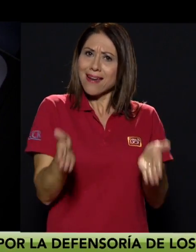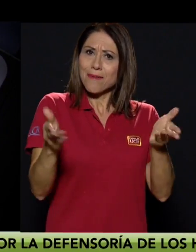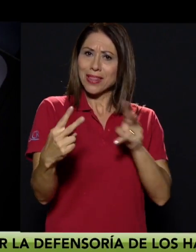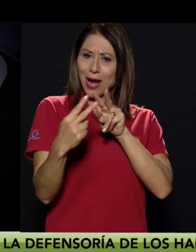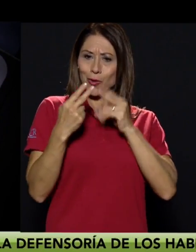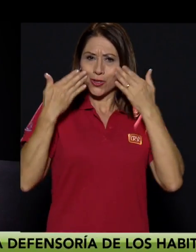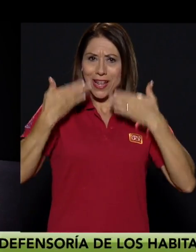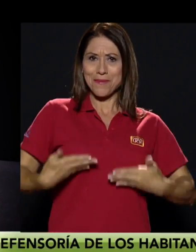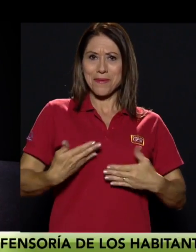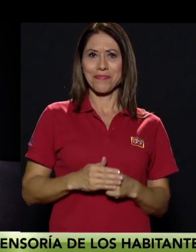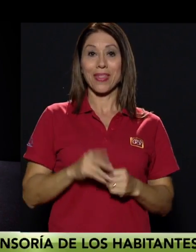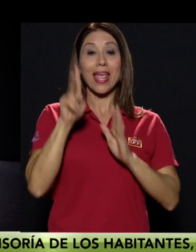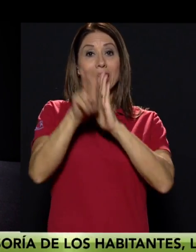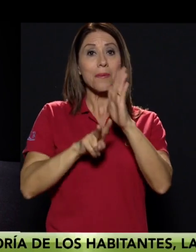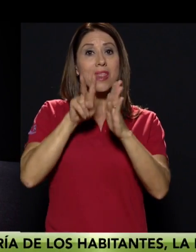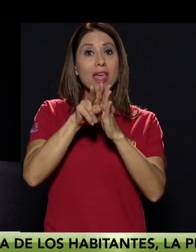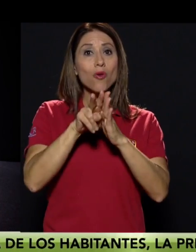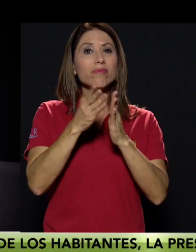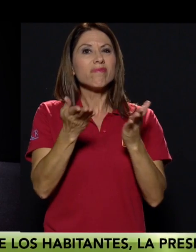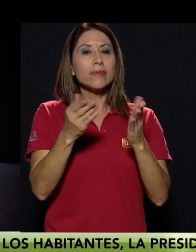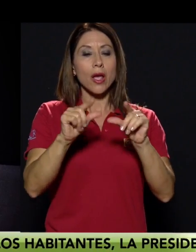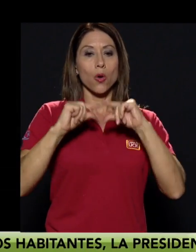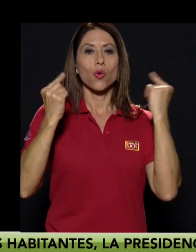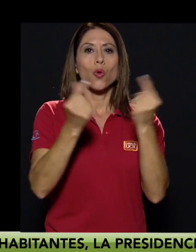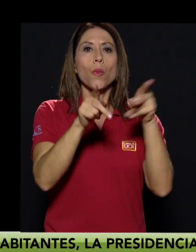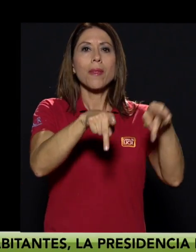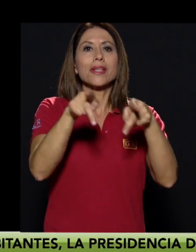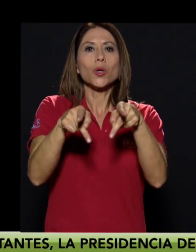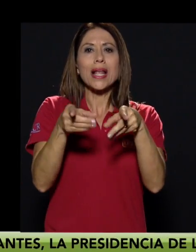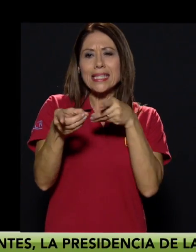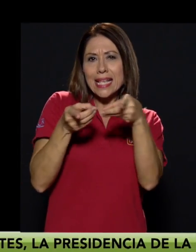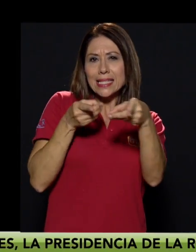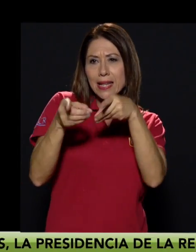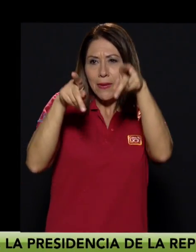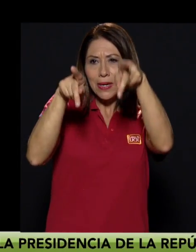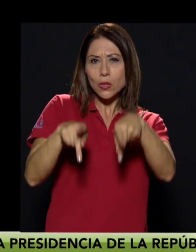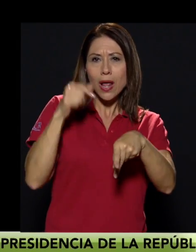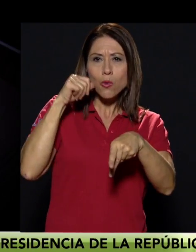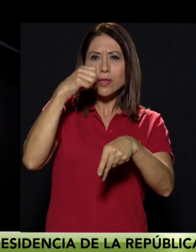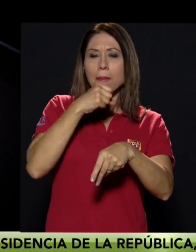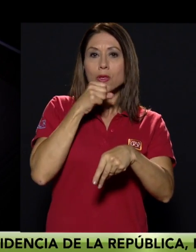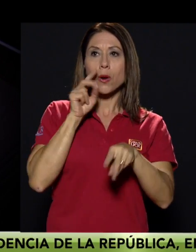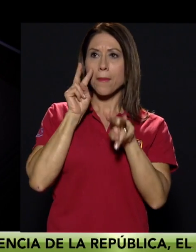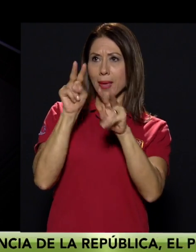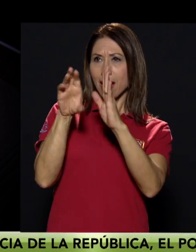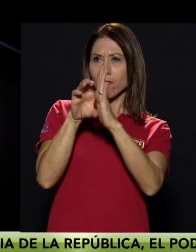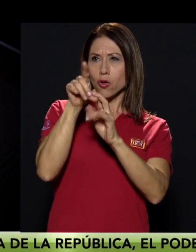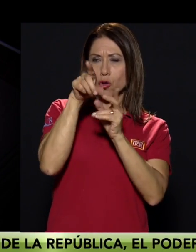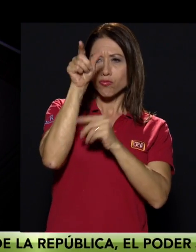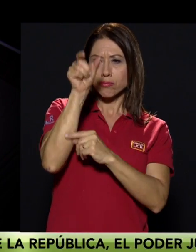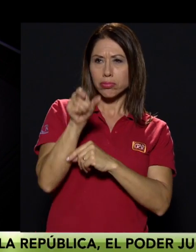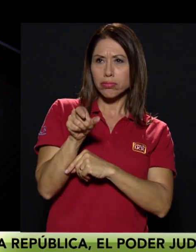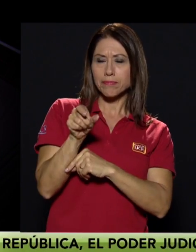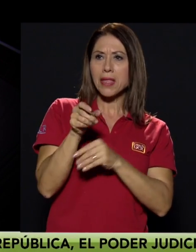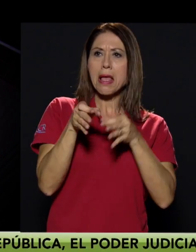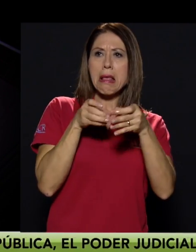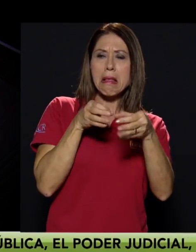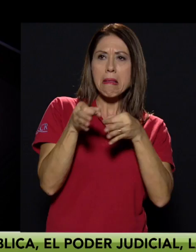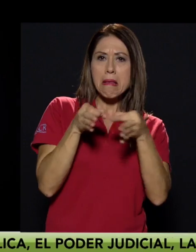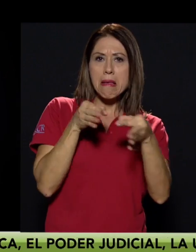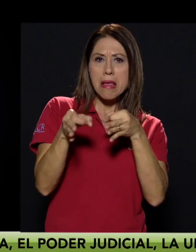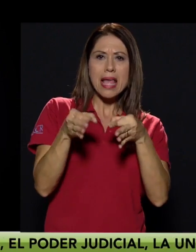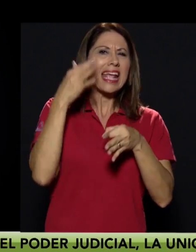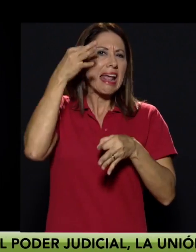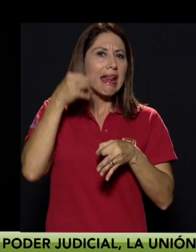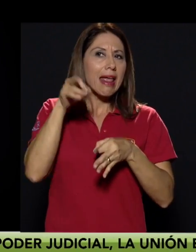conocerme. En el video, un grupo de personas describen a una adulta mayor, viendo nada más su foto, y la caracterizan como alguien